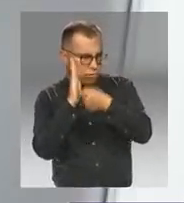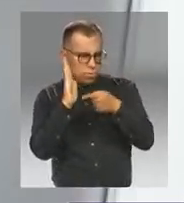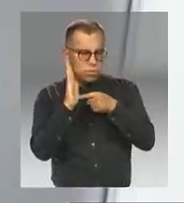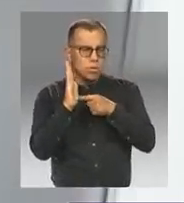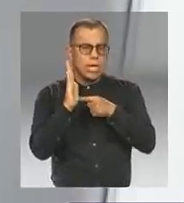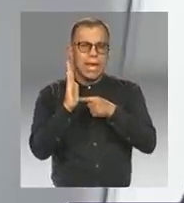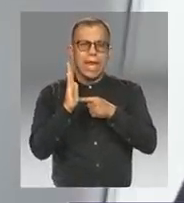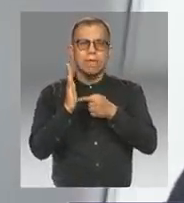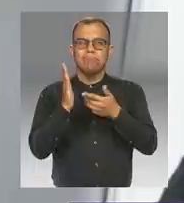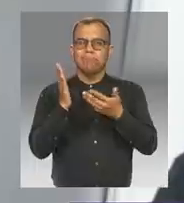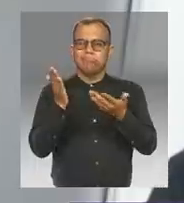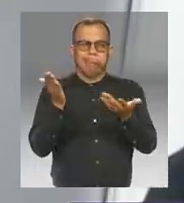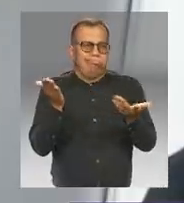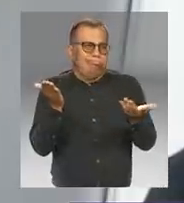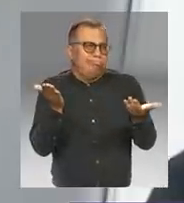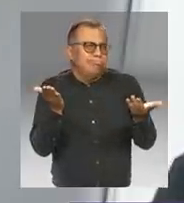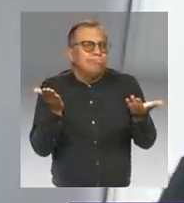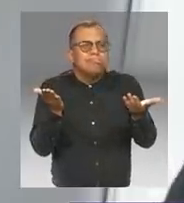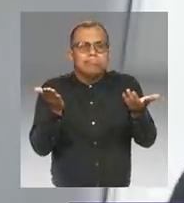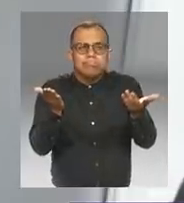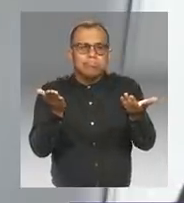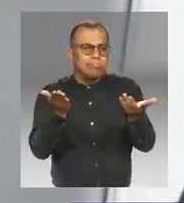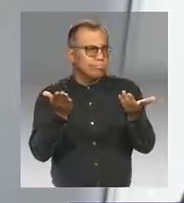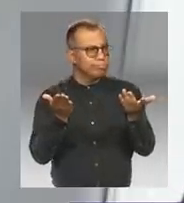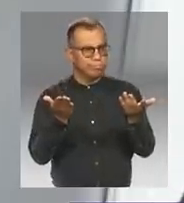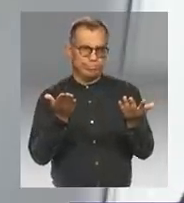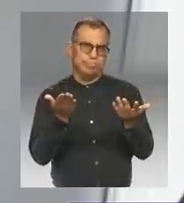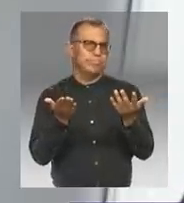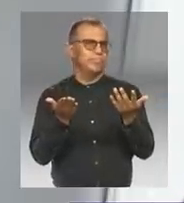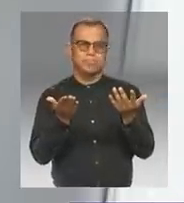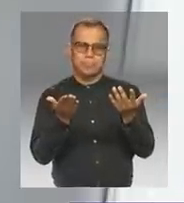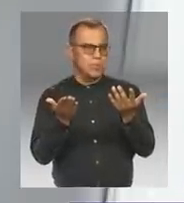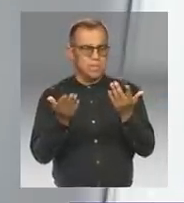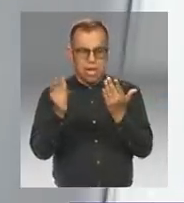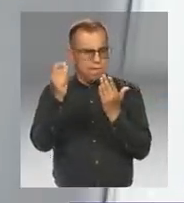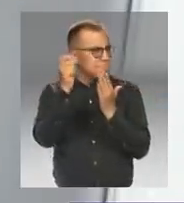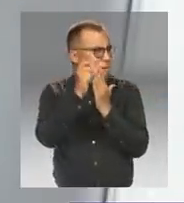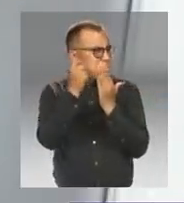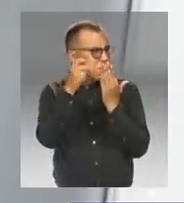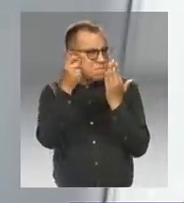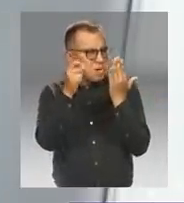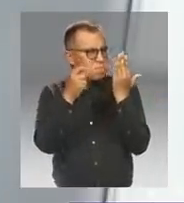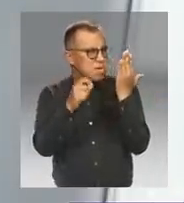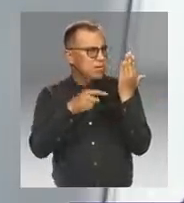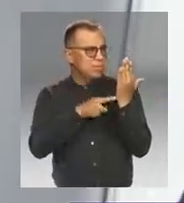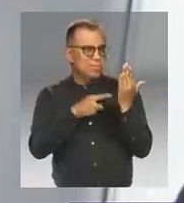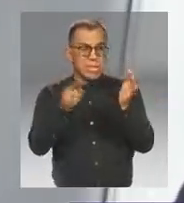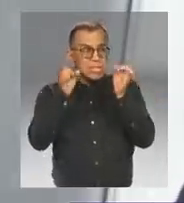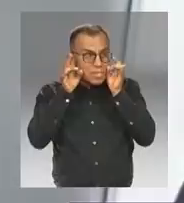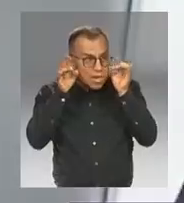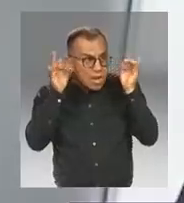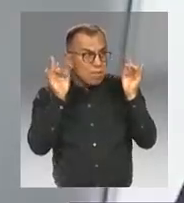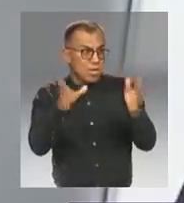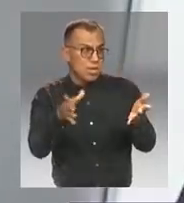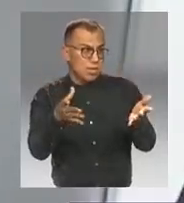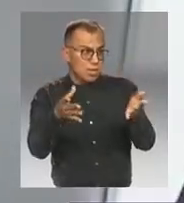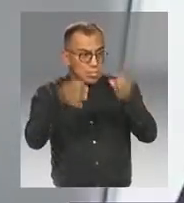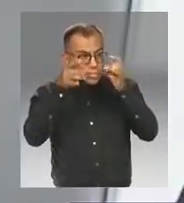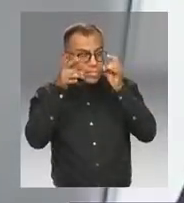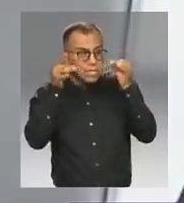es, pues, todo el paquete es tremendamente terrible,